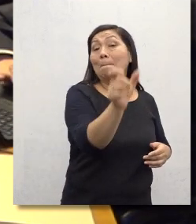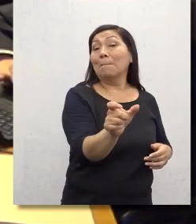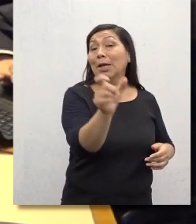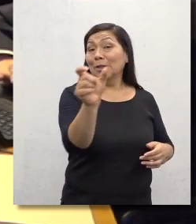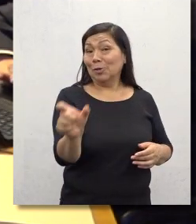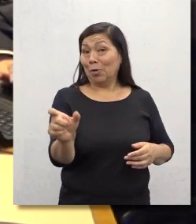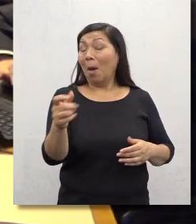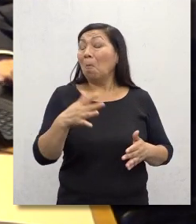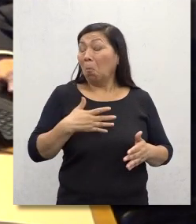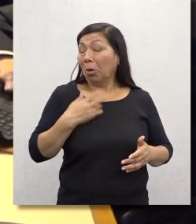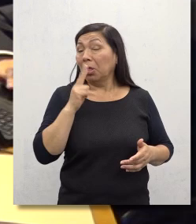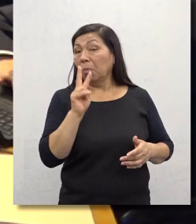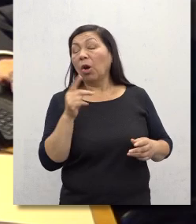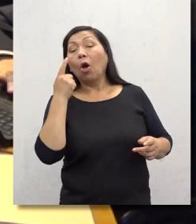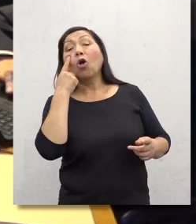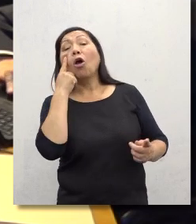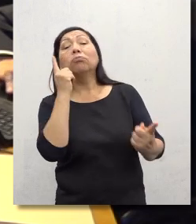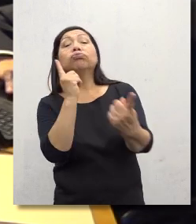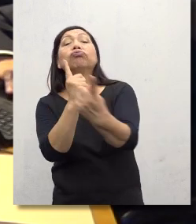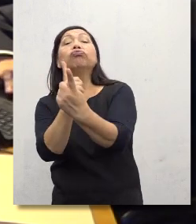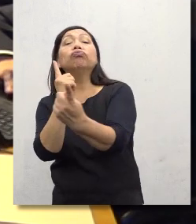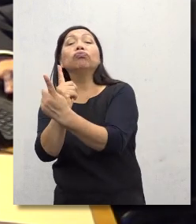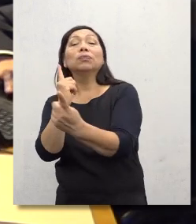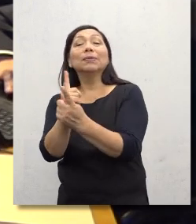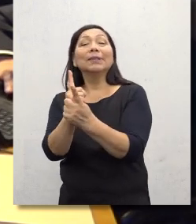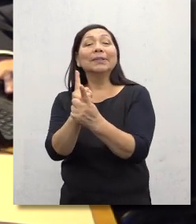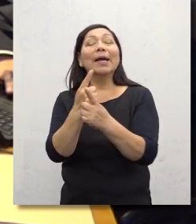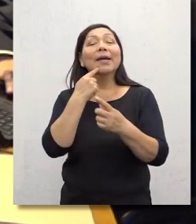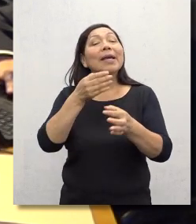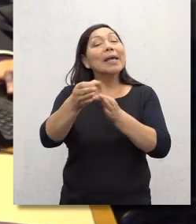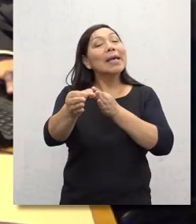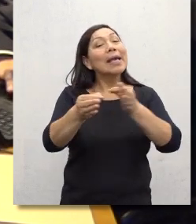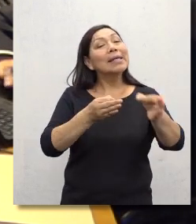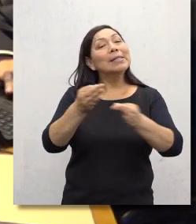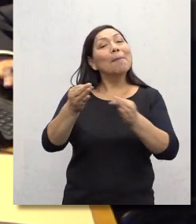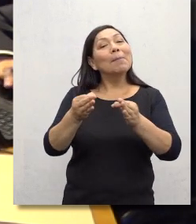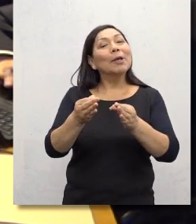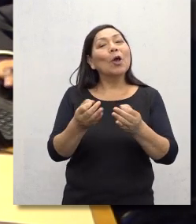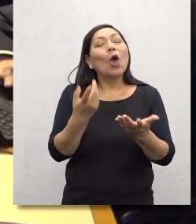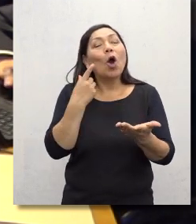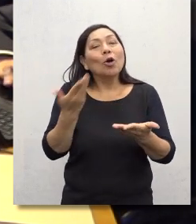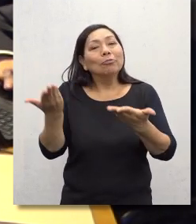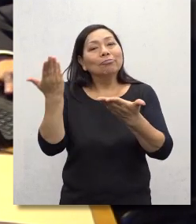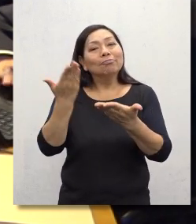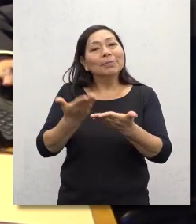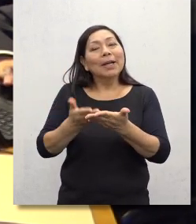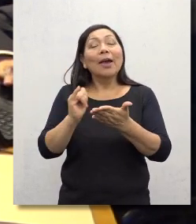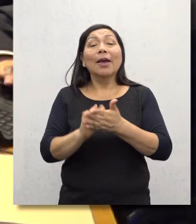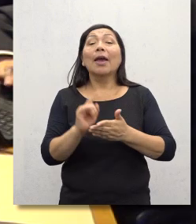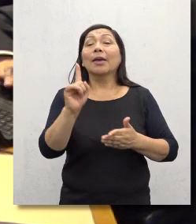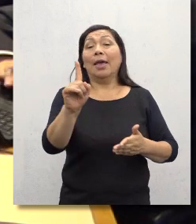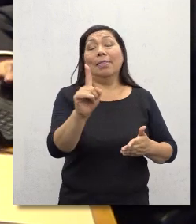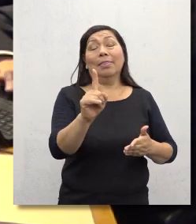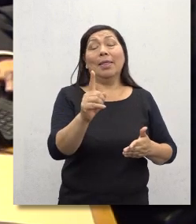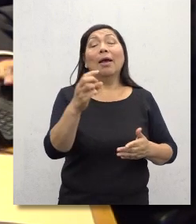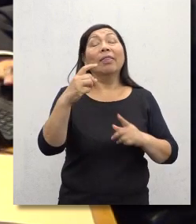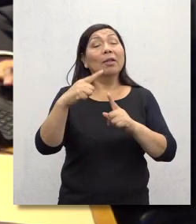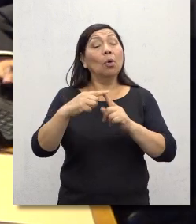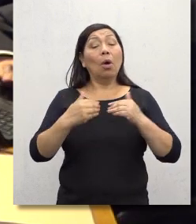la oportunidad de conocer directamente los argumentos y eventualmente los contraargumentos que cada